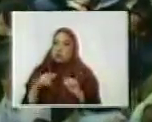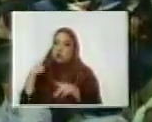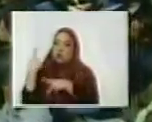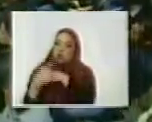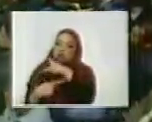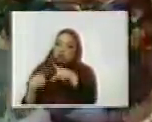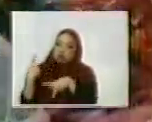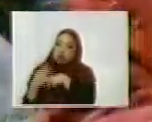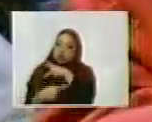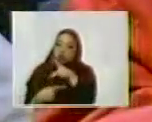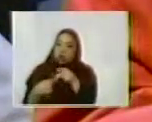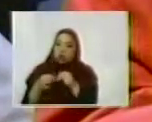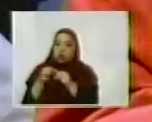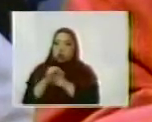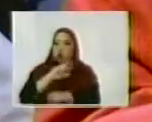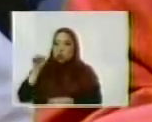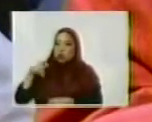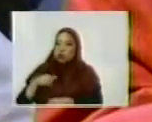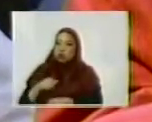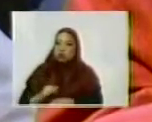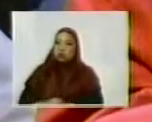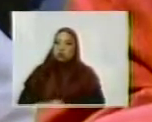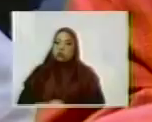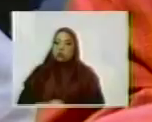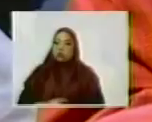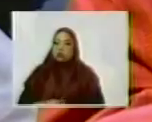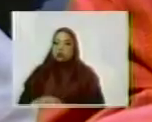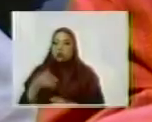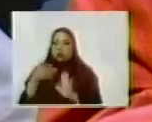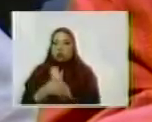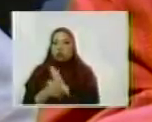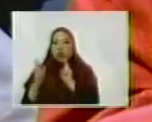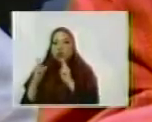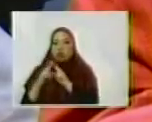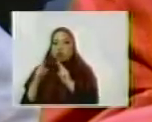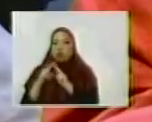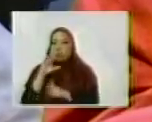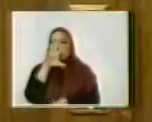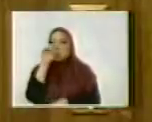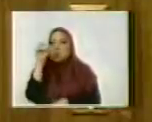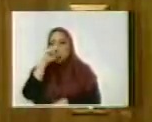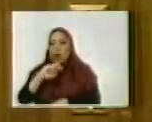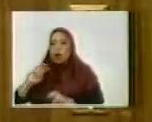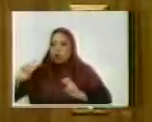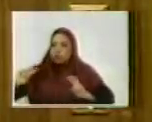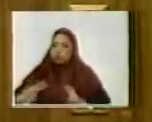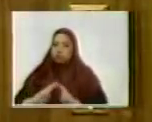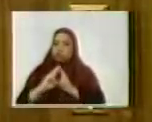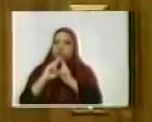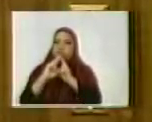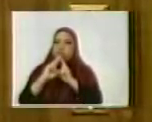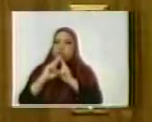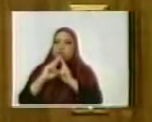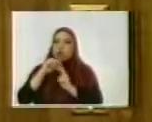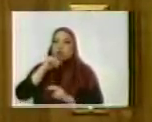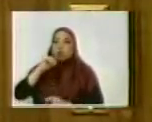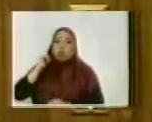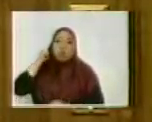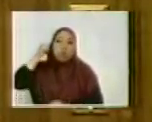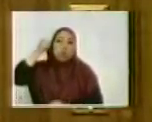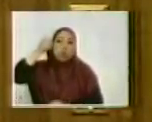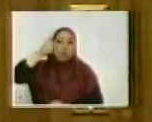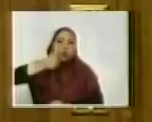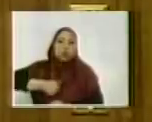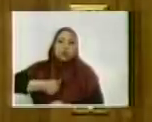proceso. Nosotros los conocimos hace más de 50 años, por allá en la